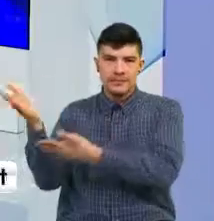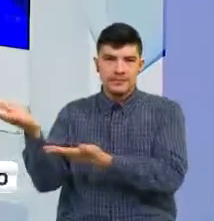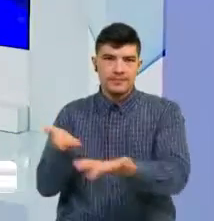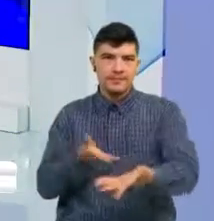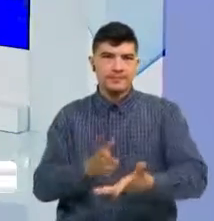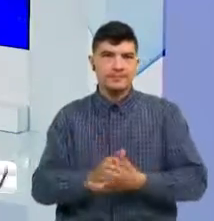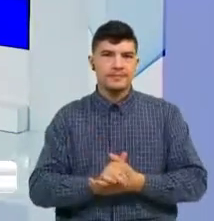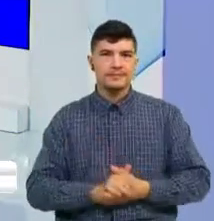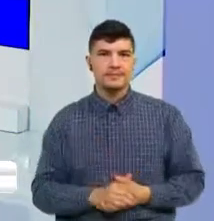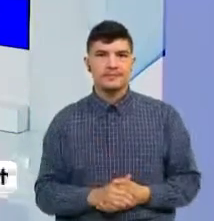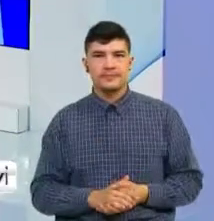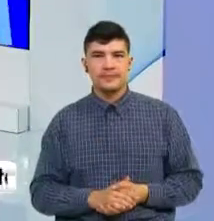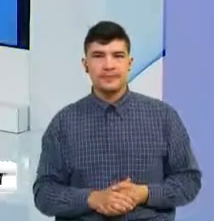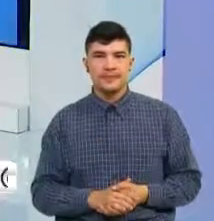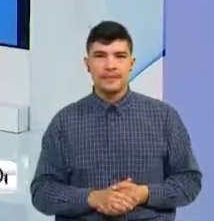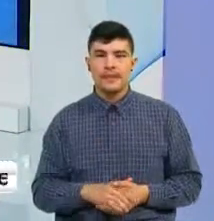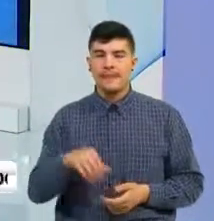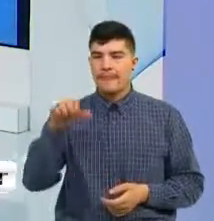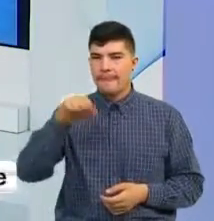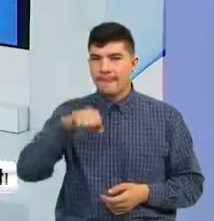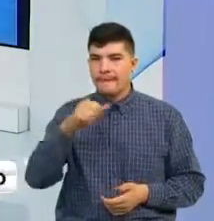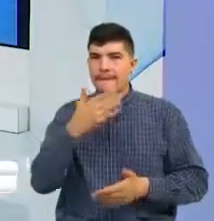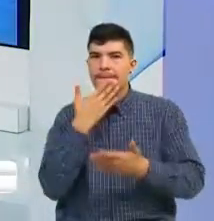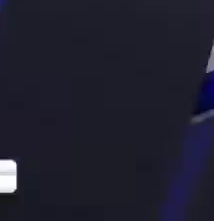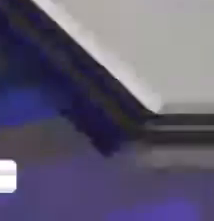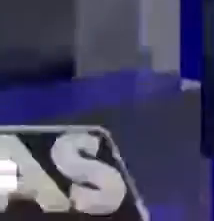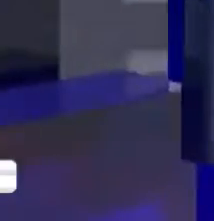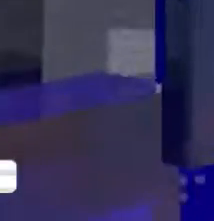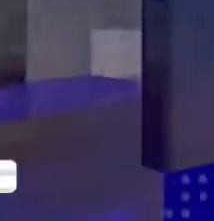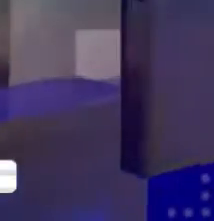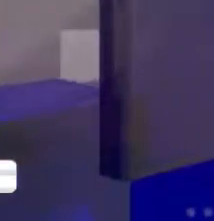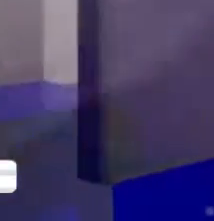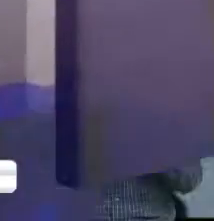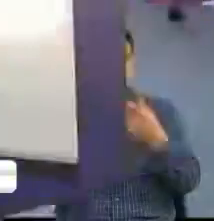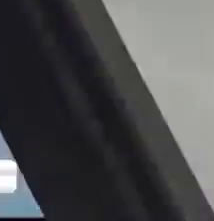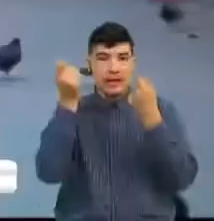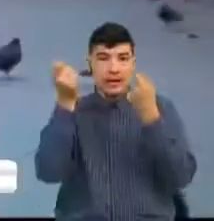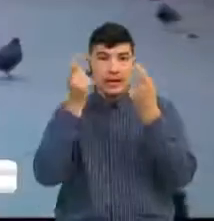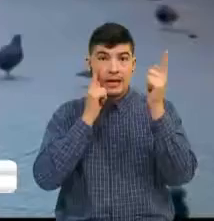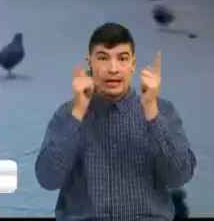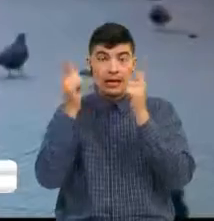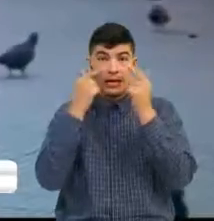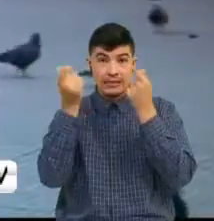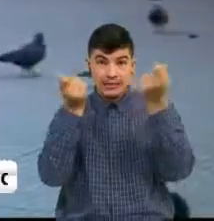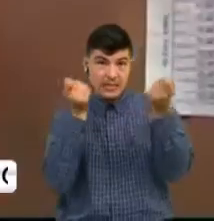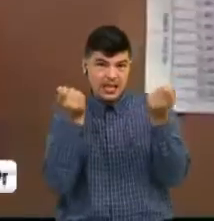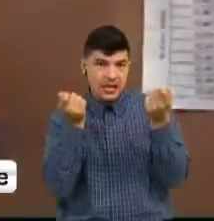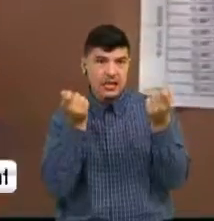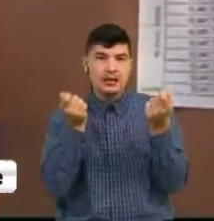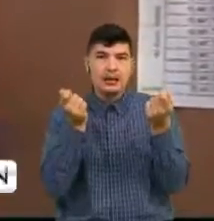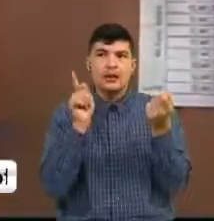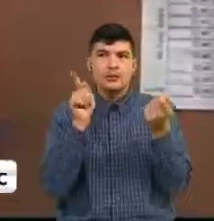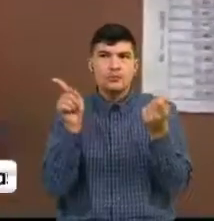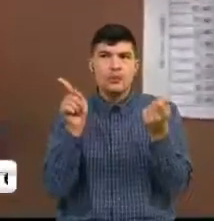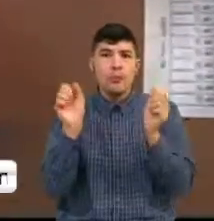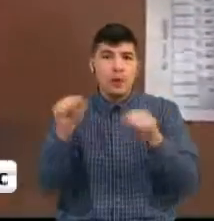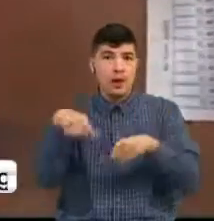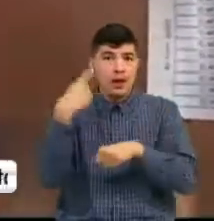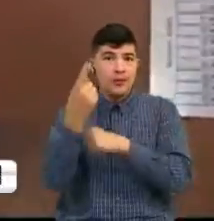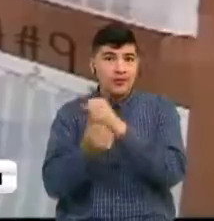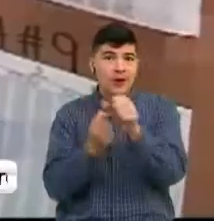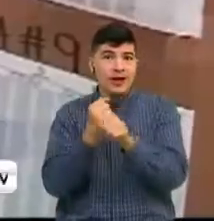adelante. Así es, muy buenas tardes. Pues las estrategias y mecanismos que deben implementarse para auditar estas elecciones del